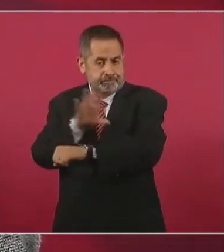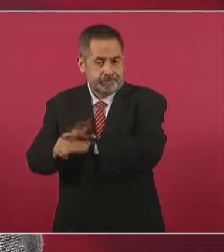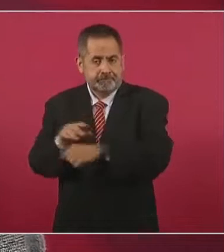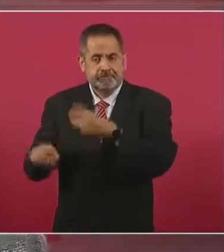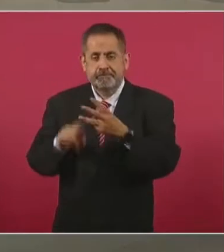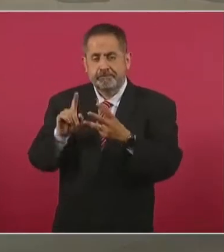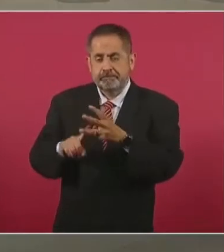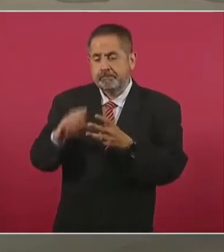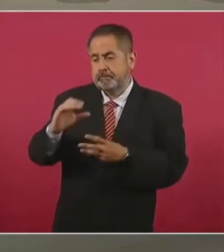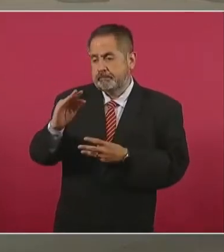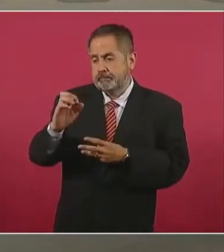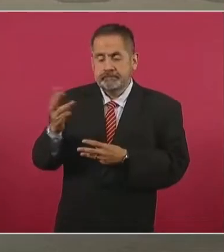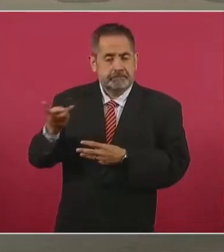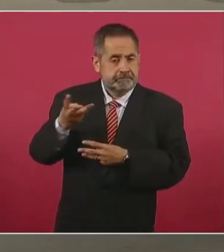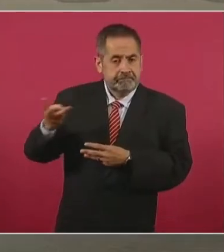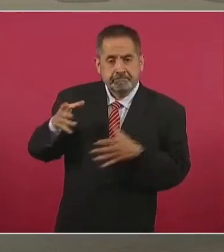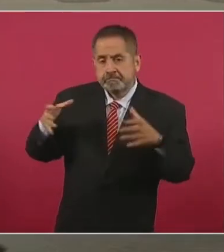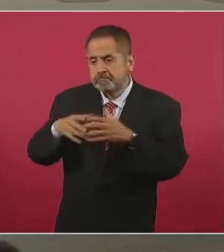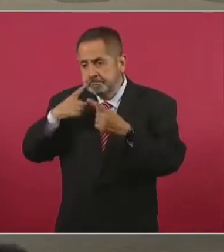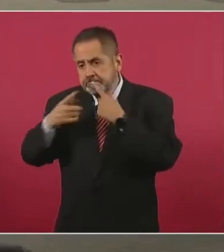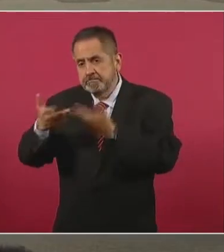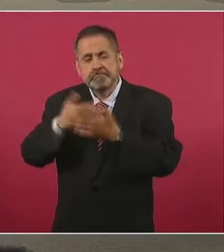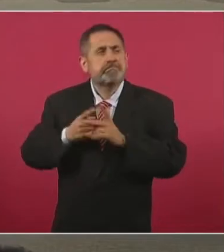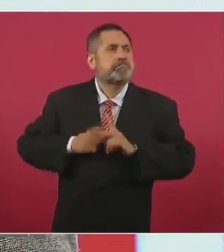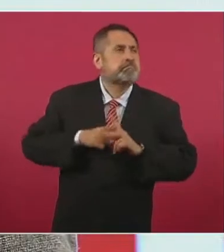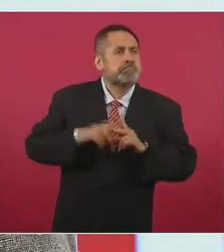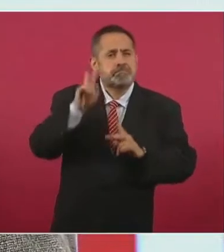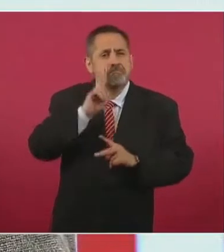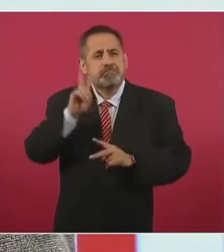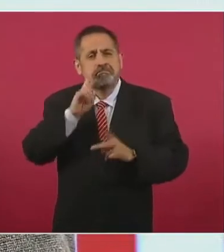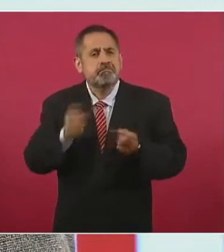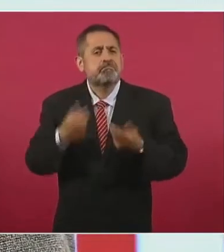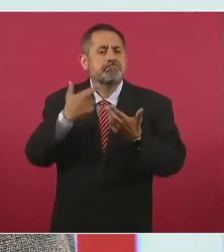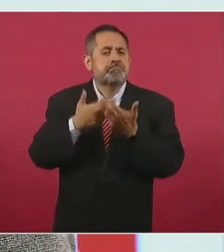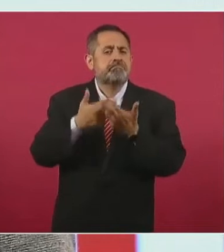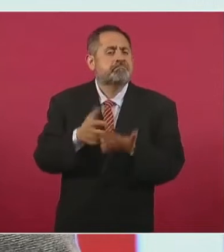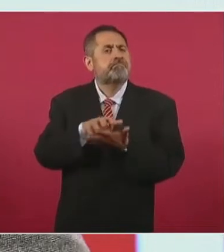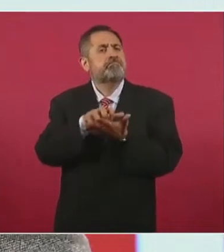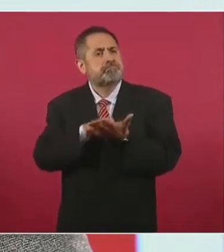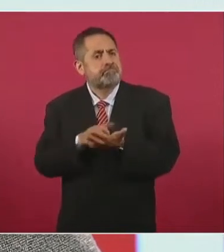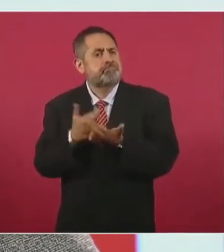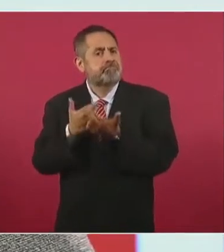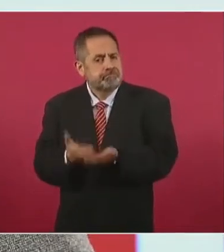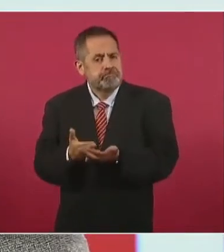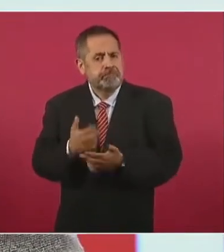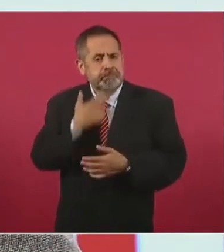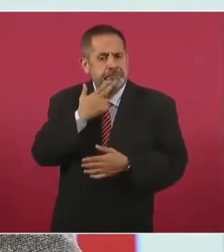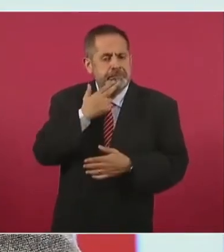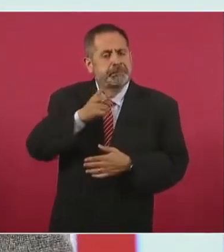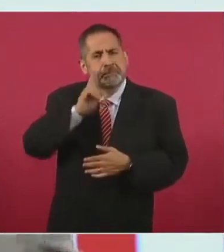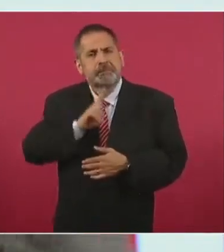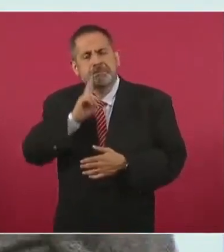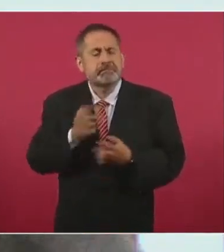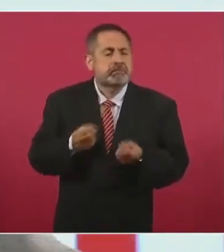y la CFE, se lleva a cabo una medición de cuánto ahorro de energía